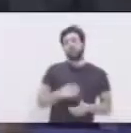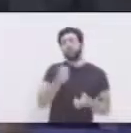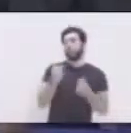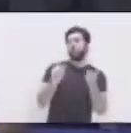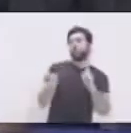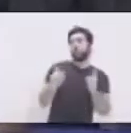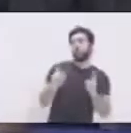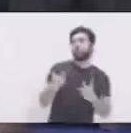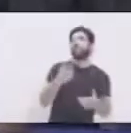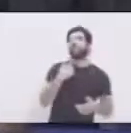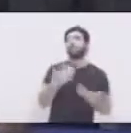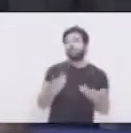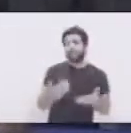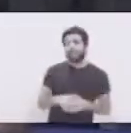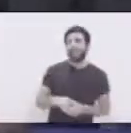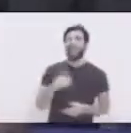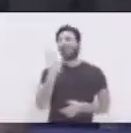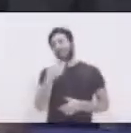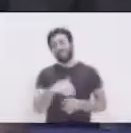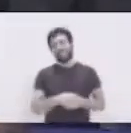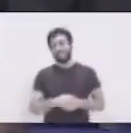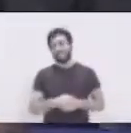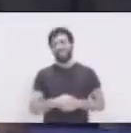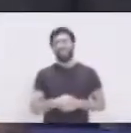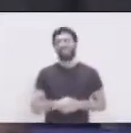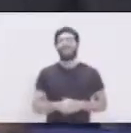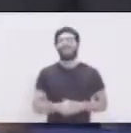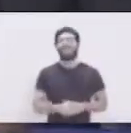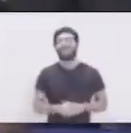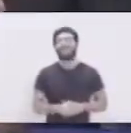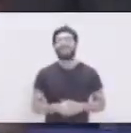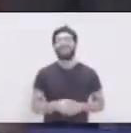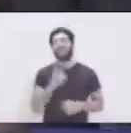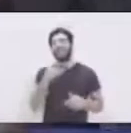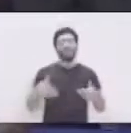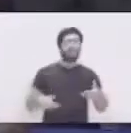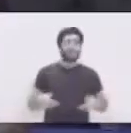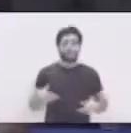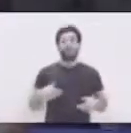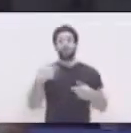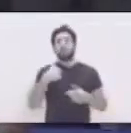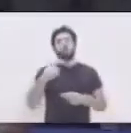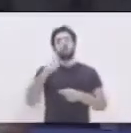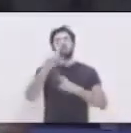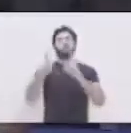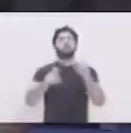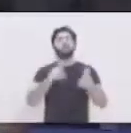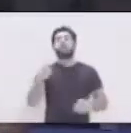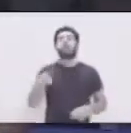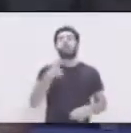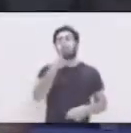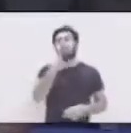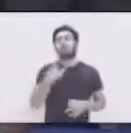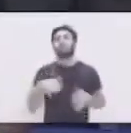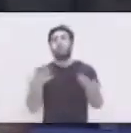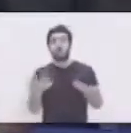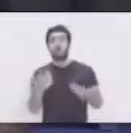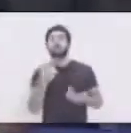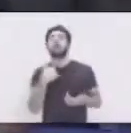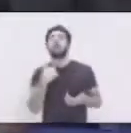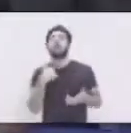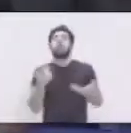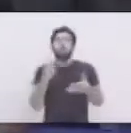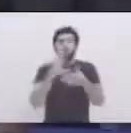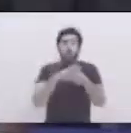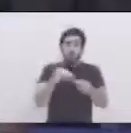les gusta más? No se preocupen. Yo les voy a... Esa pregunta también se las hago a ustedes. Tienen que estar ahí preparados